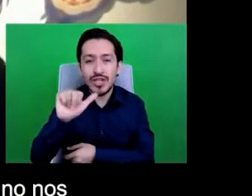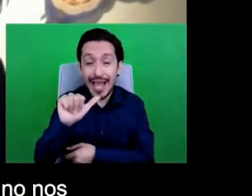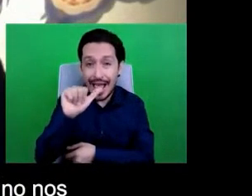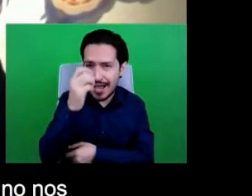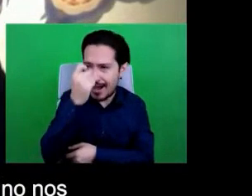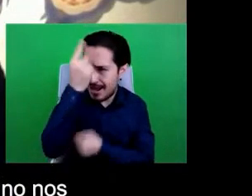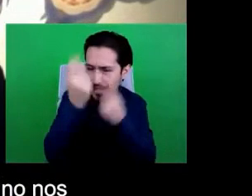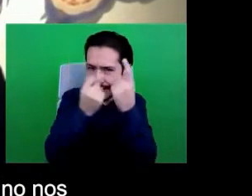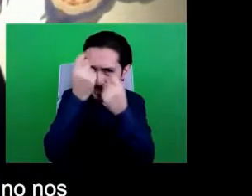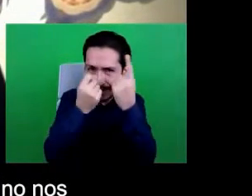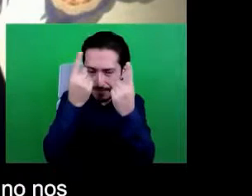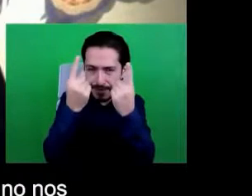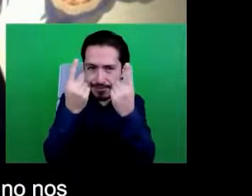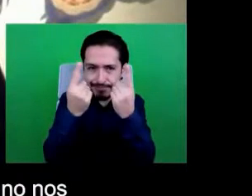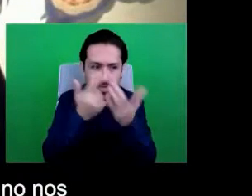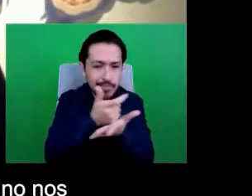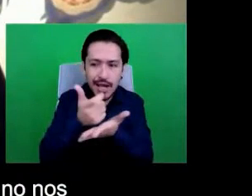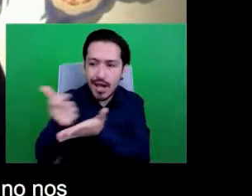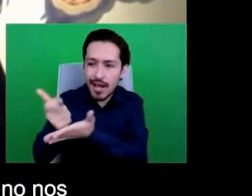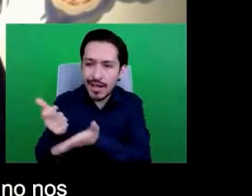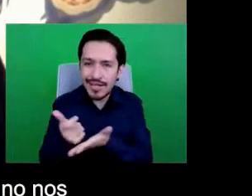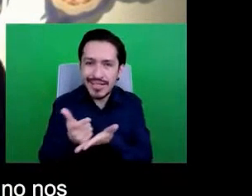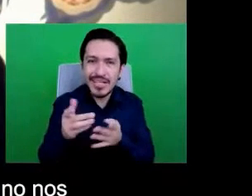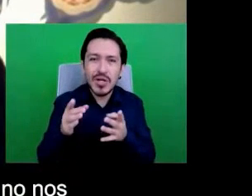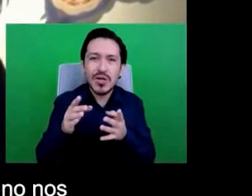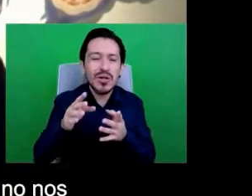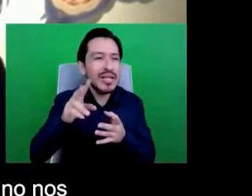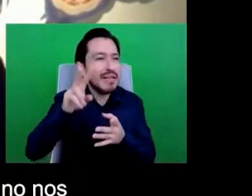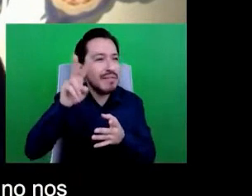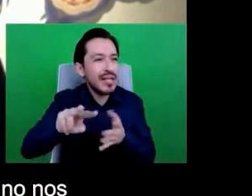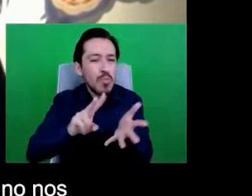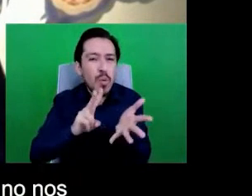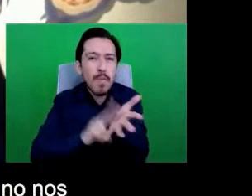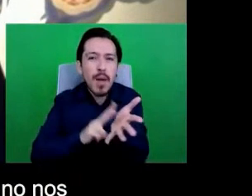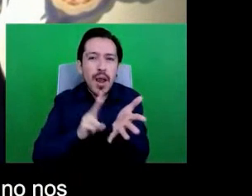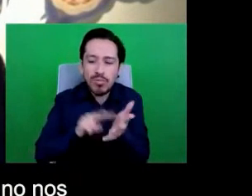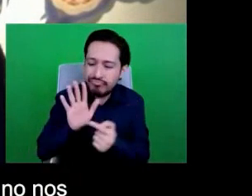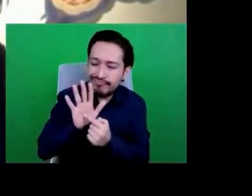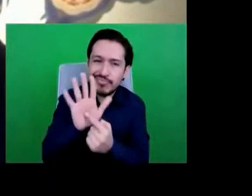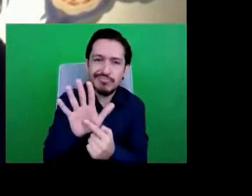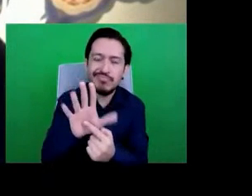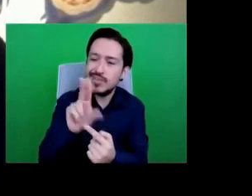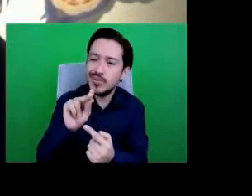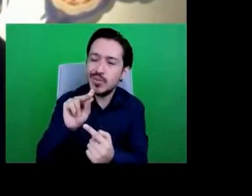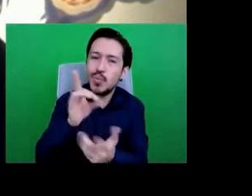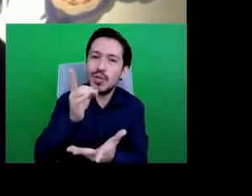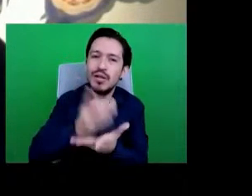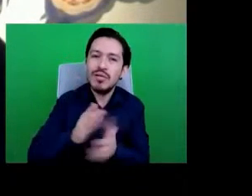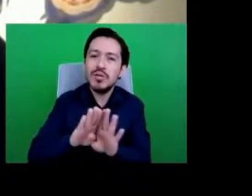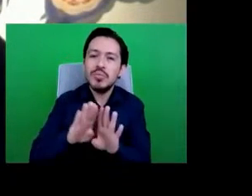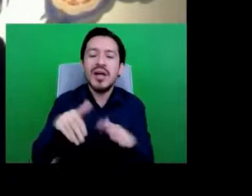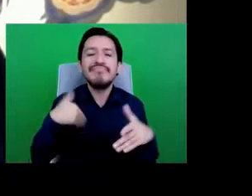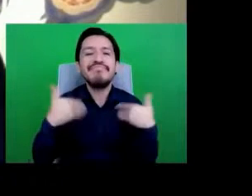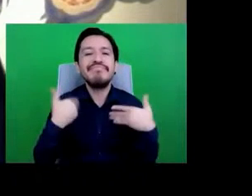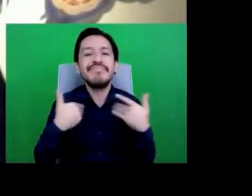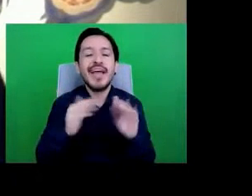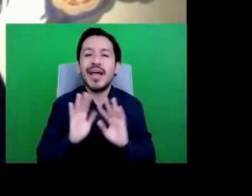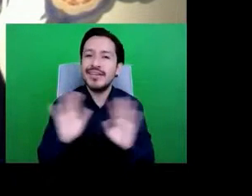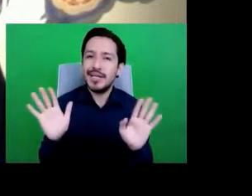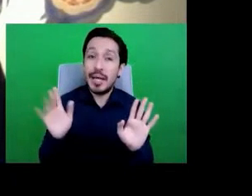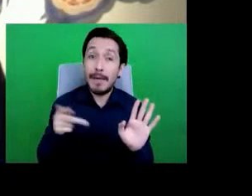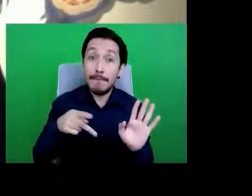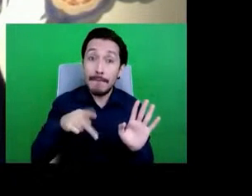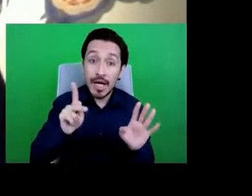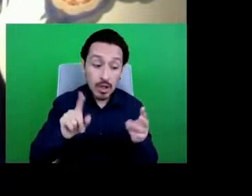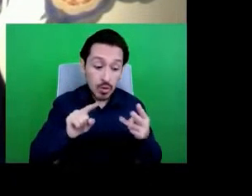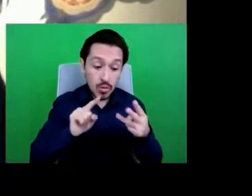los valores de la comunidad, no nos inspira en ocasiones, simplemente nos entretiene. Mientras que la cultura hecha a mano o el